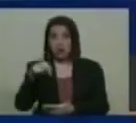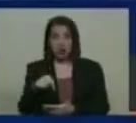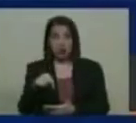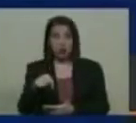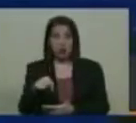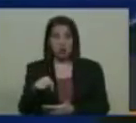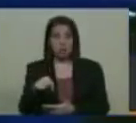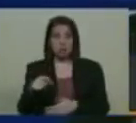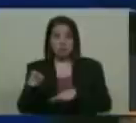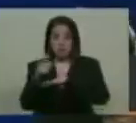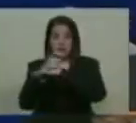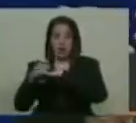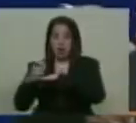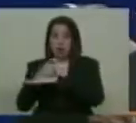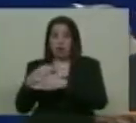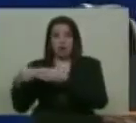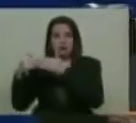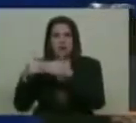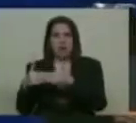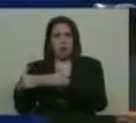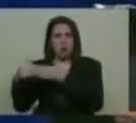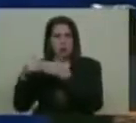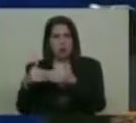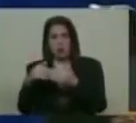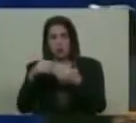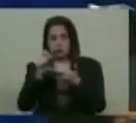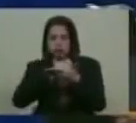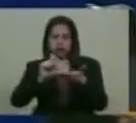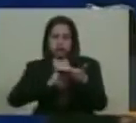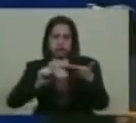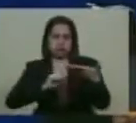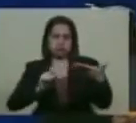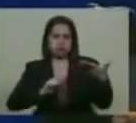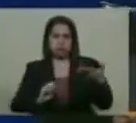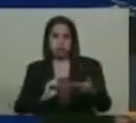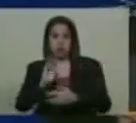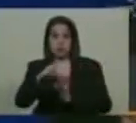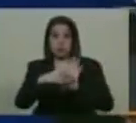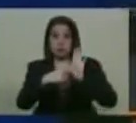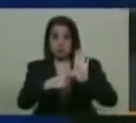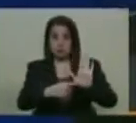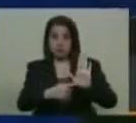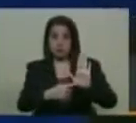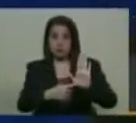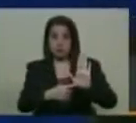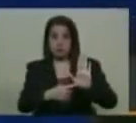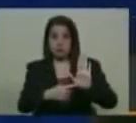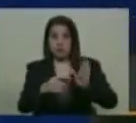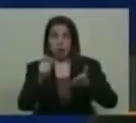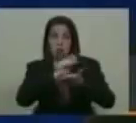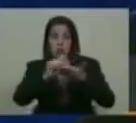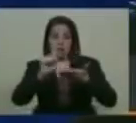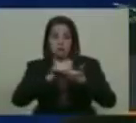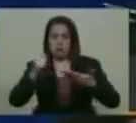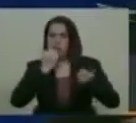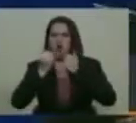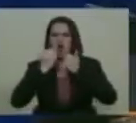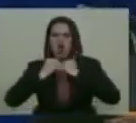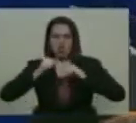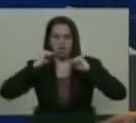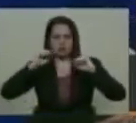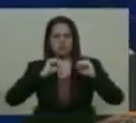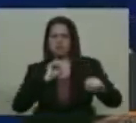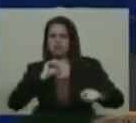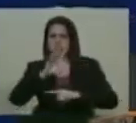el gobierno de Estados Unidos sacó un comunicado. Yo hoy mandé a entregar una nota de protesta